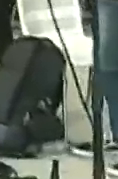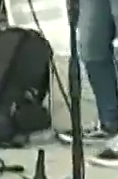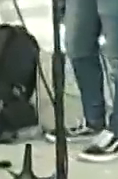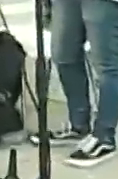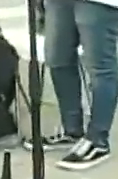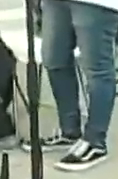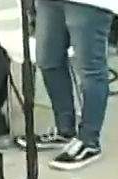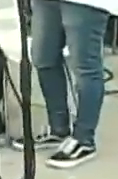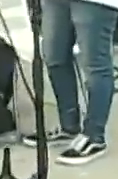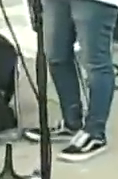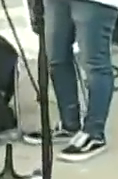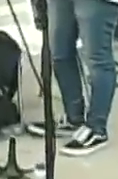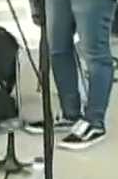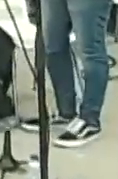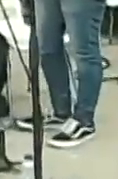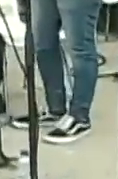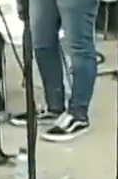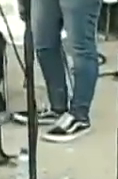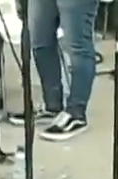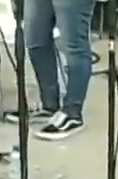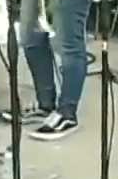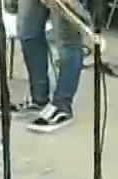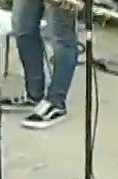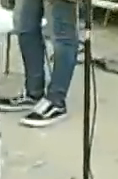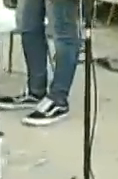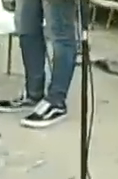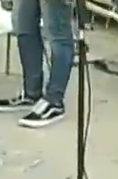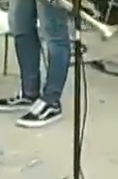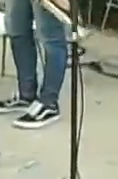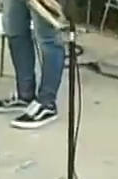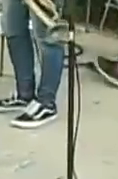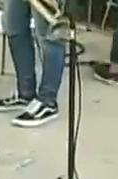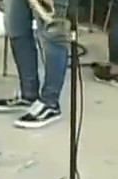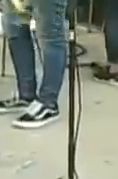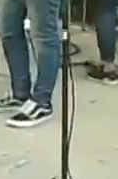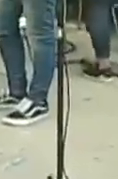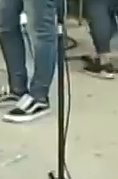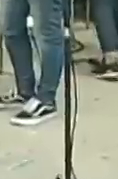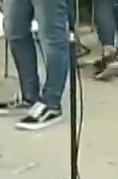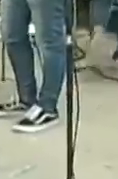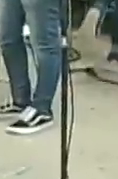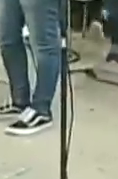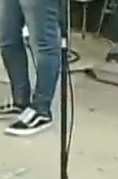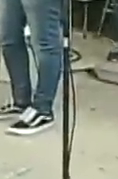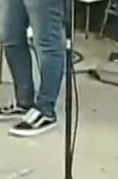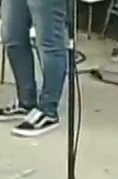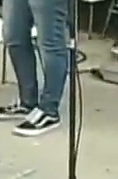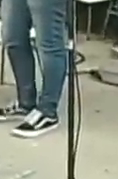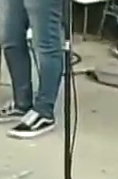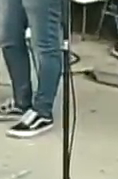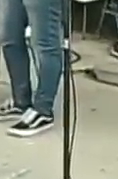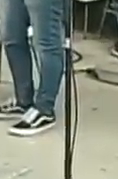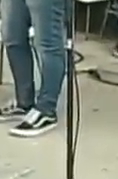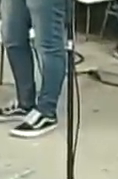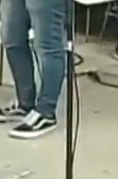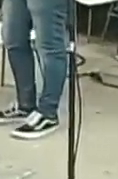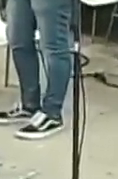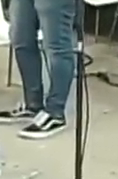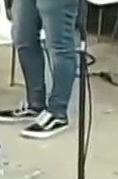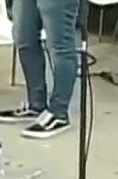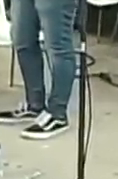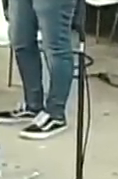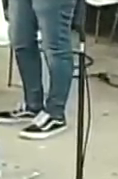orúa, el público se emociona. Porque el idioma se entona al compás de la